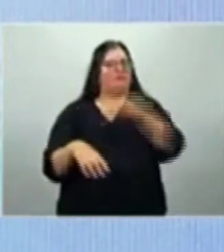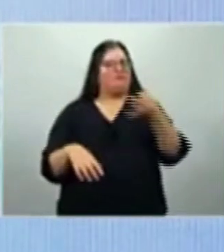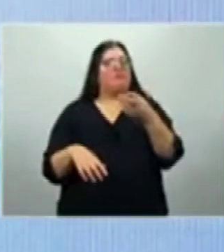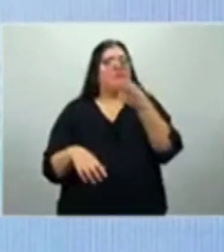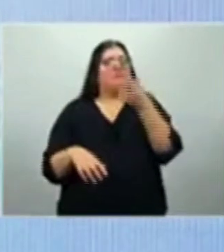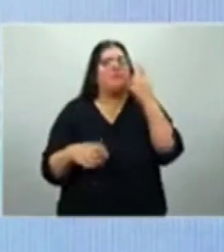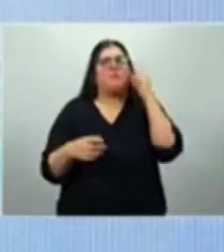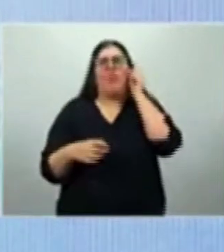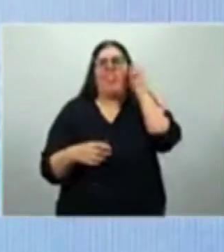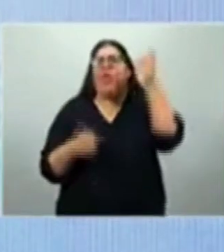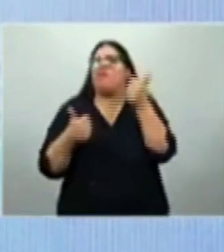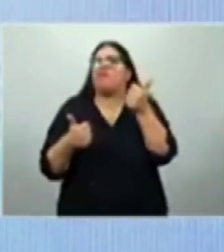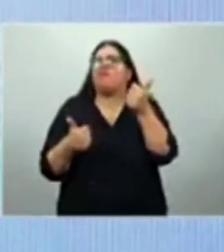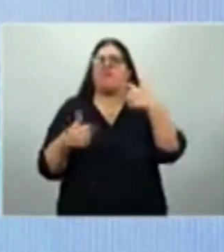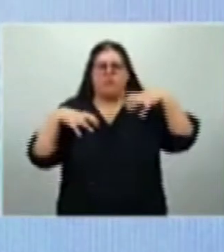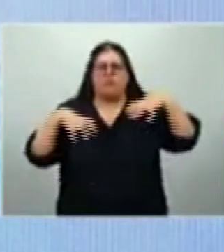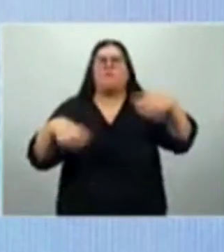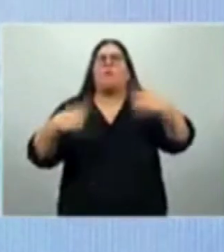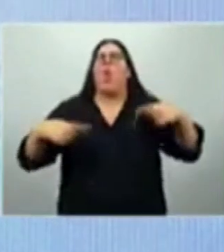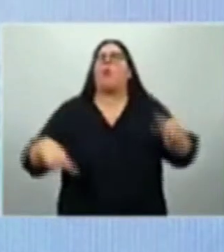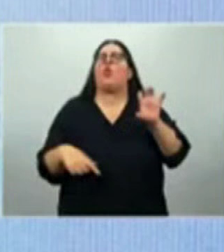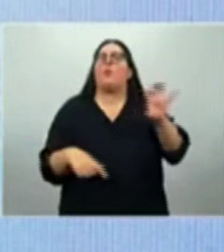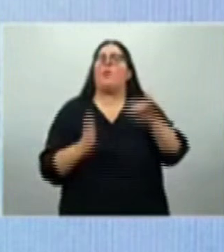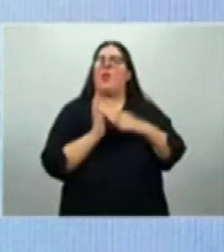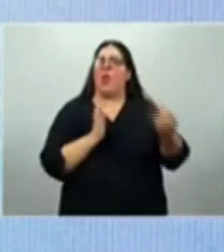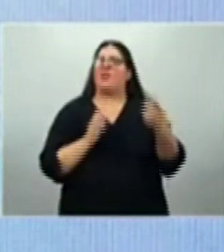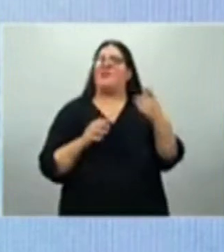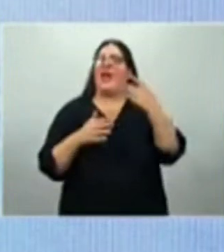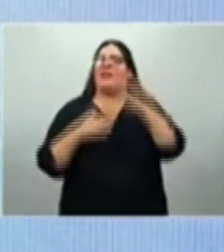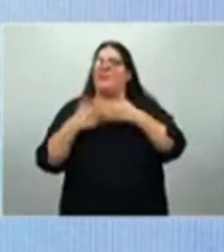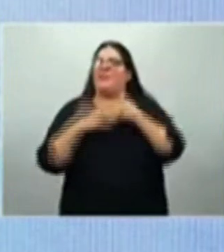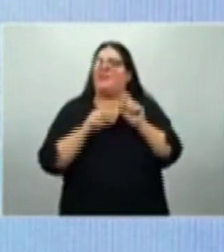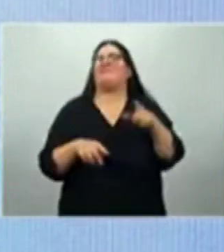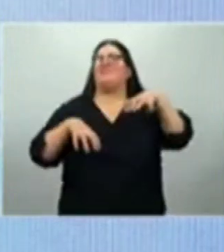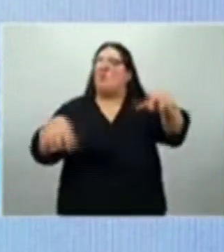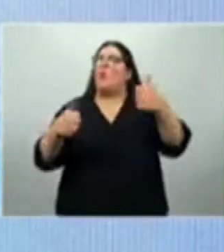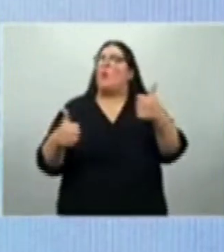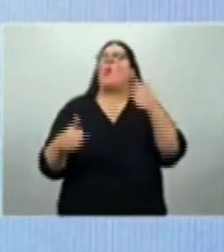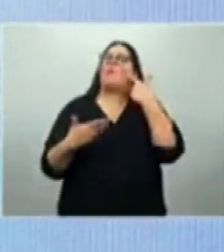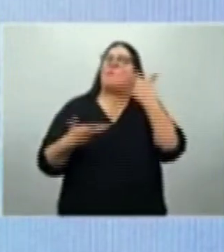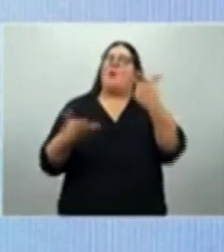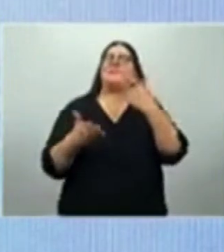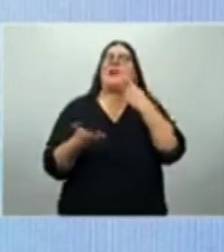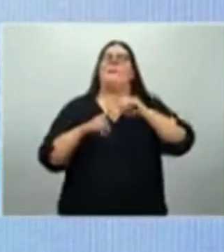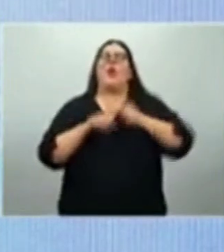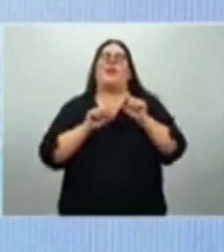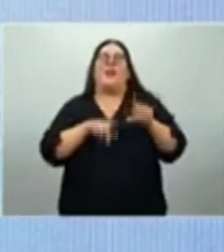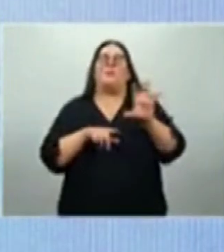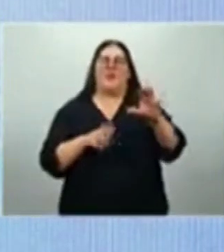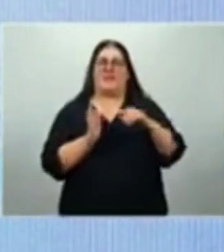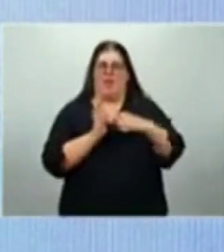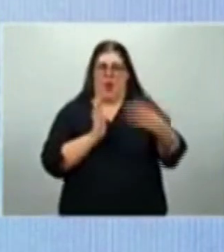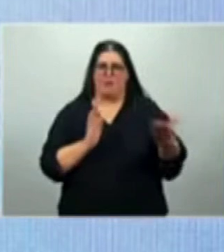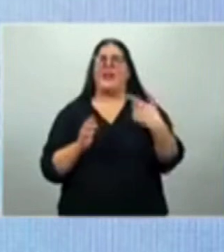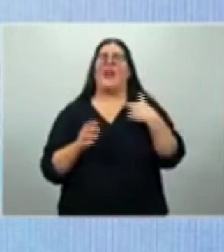puestos donde se muestran productos bonaerenses, pero donde también se muestra la política del gobierno bonaerense. Yo, si tengo